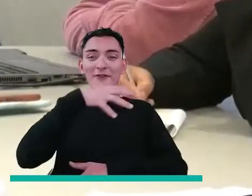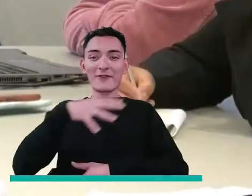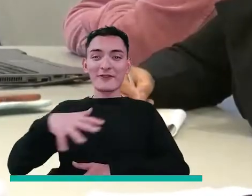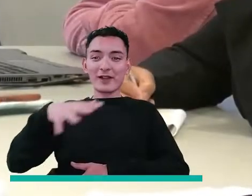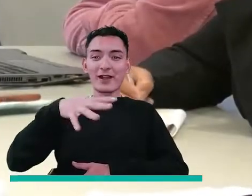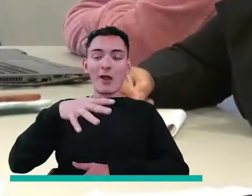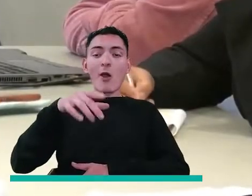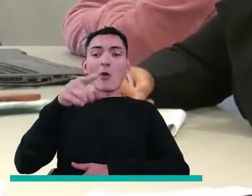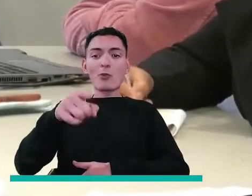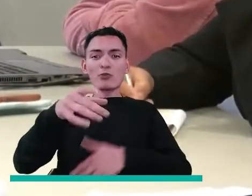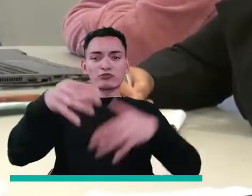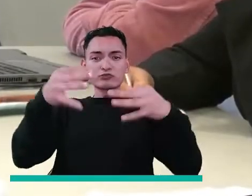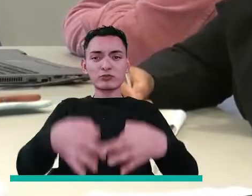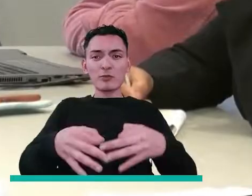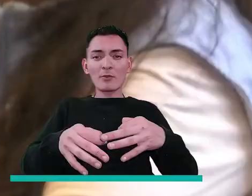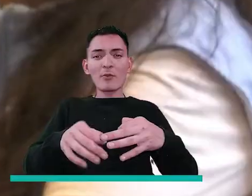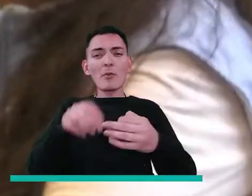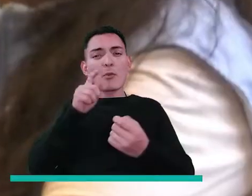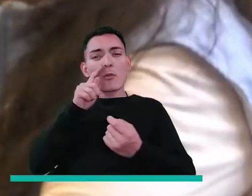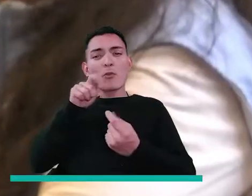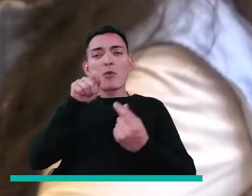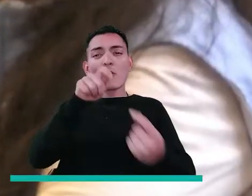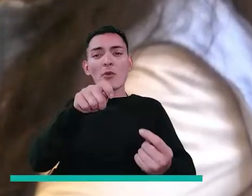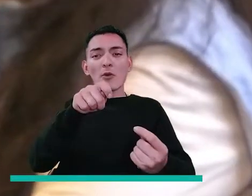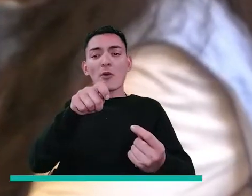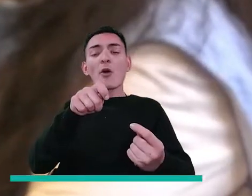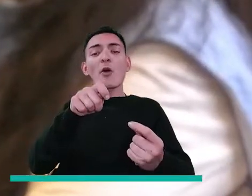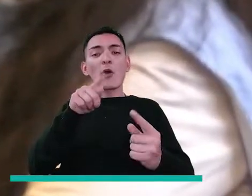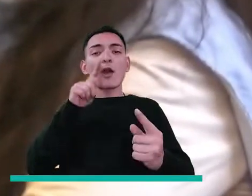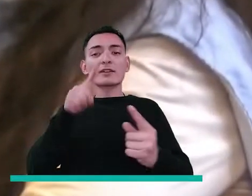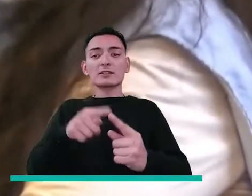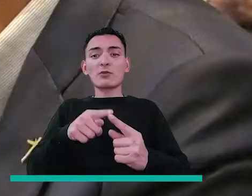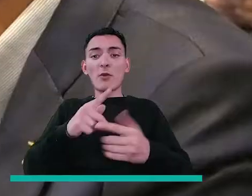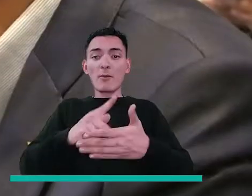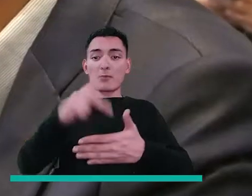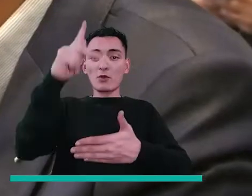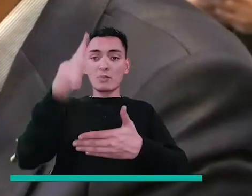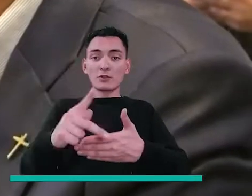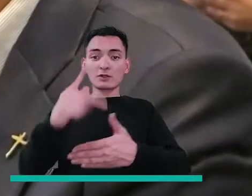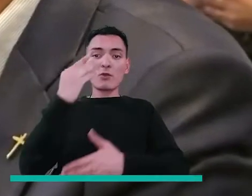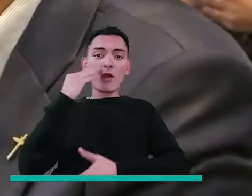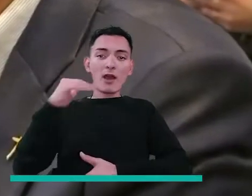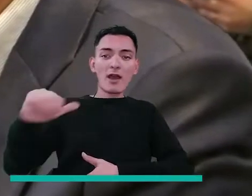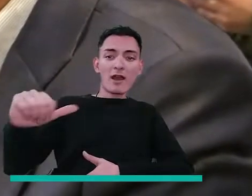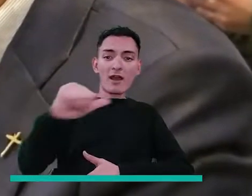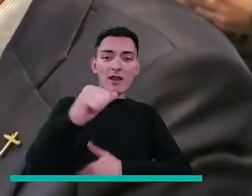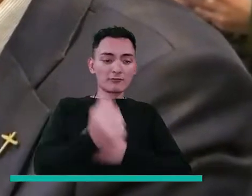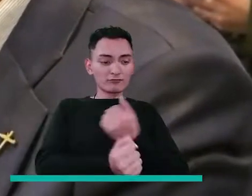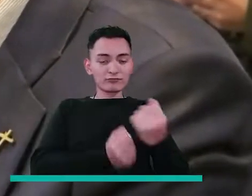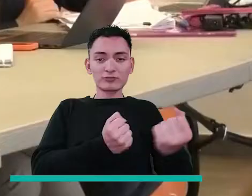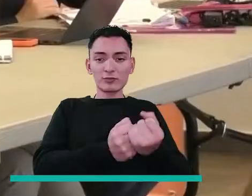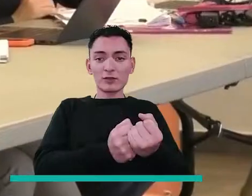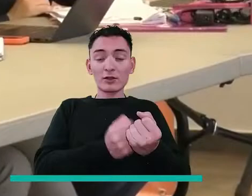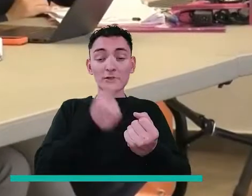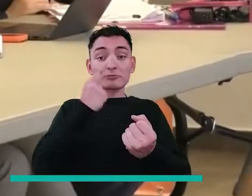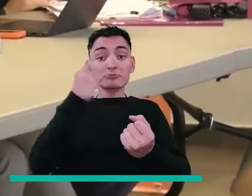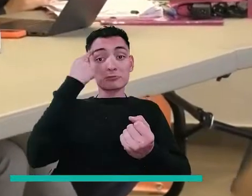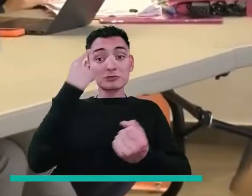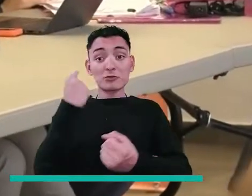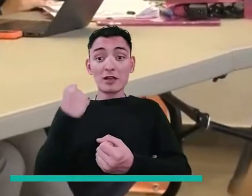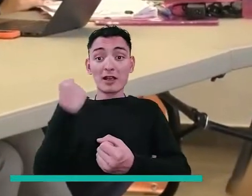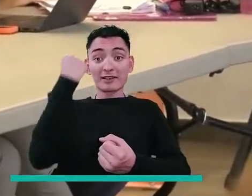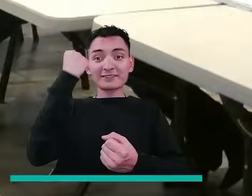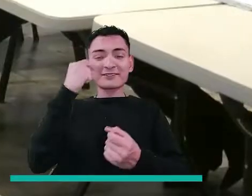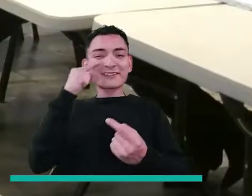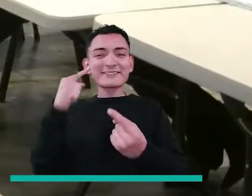Fondo Finca, donde lo que se busca es que un porcentaje de ese fondo sea adjudicado a proyectos presentados por mujeres. Indudablemente, pues esa es una